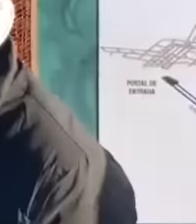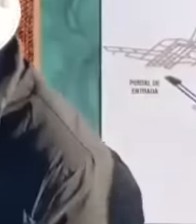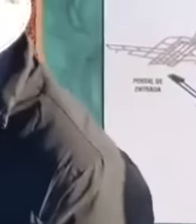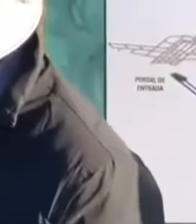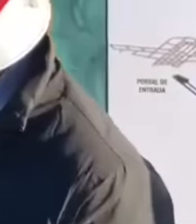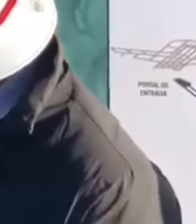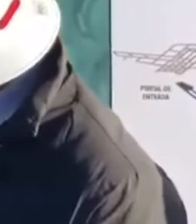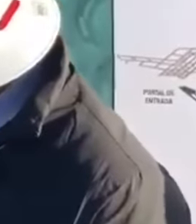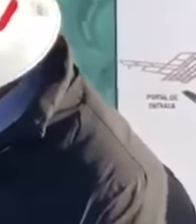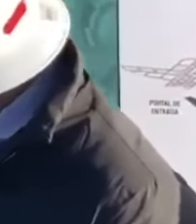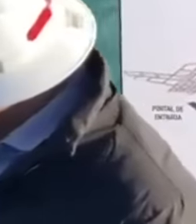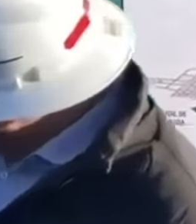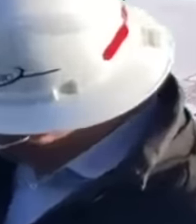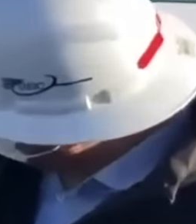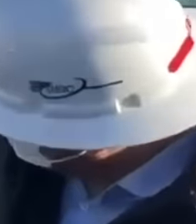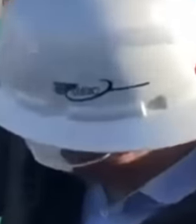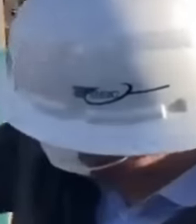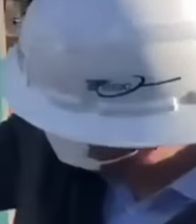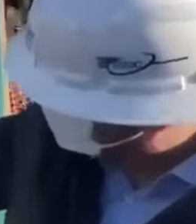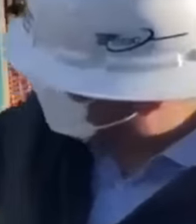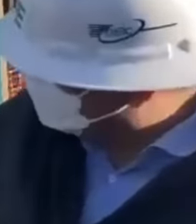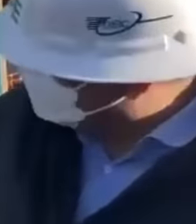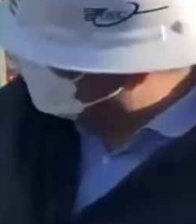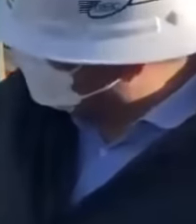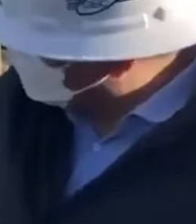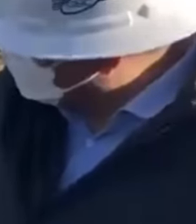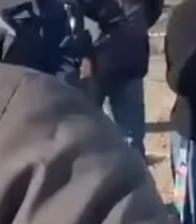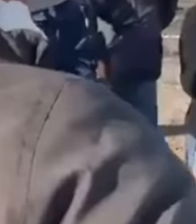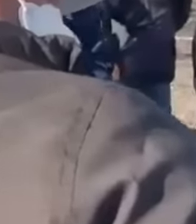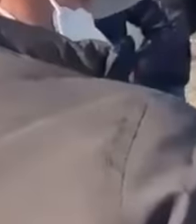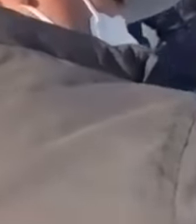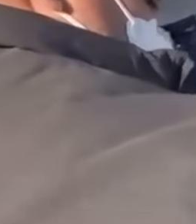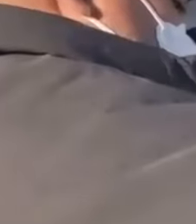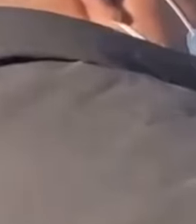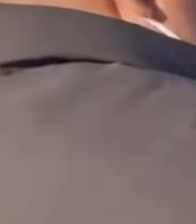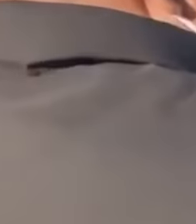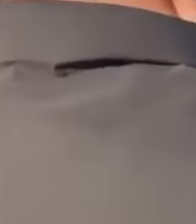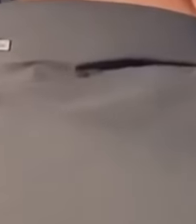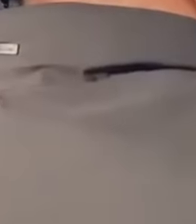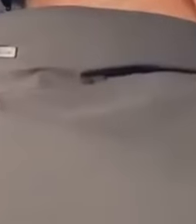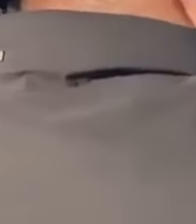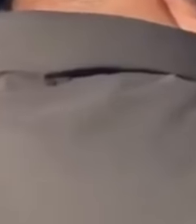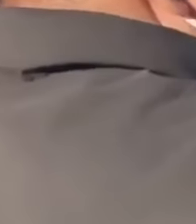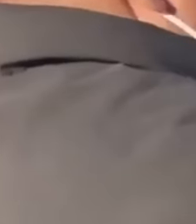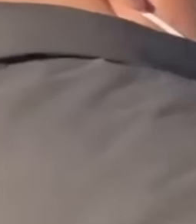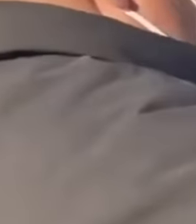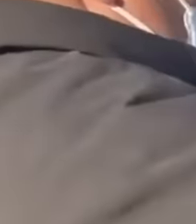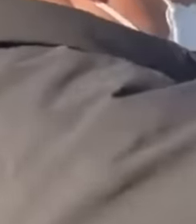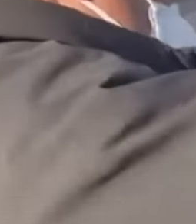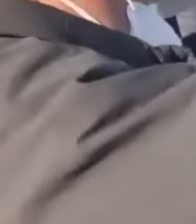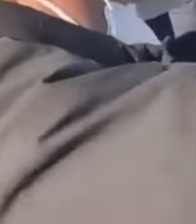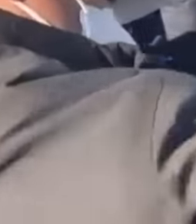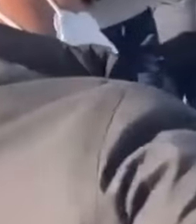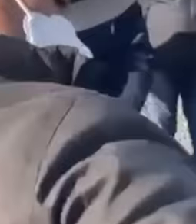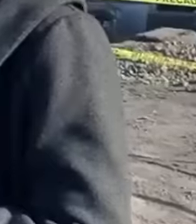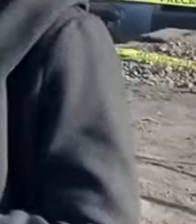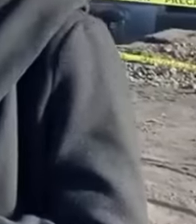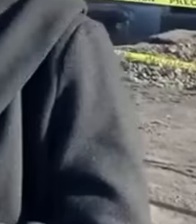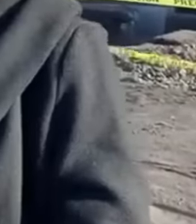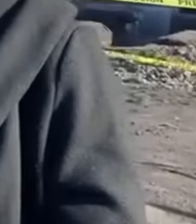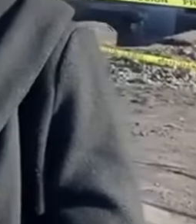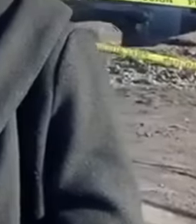a los puntos donde, según las bitácoras, se encontraban buena parte de los mineros. También